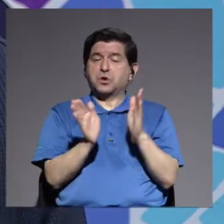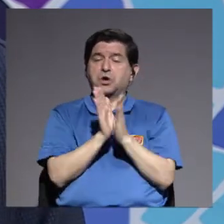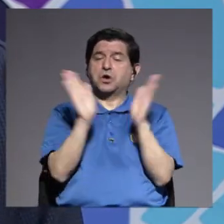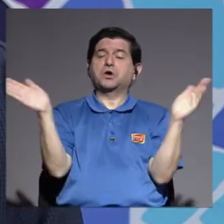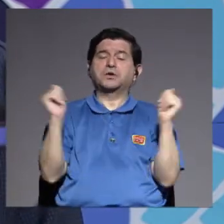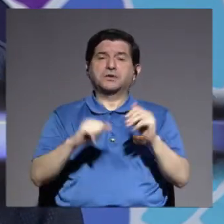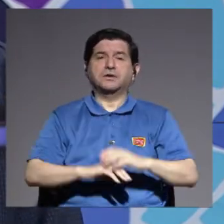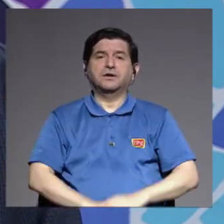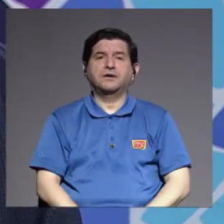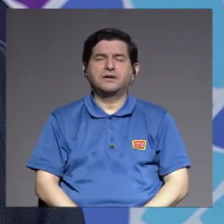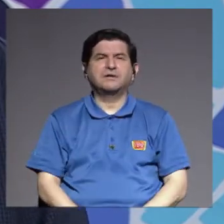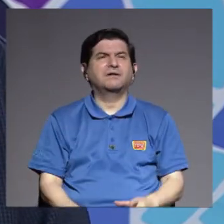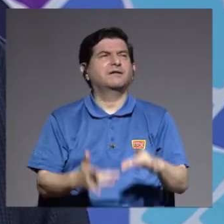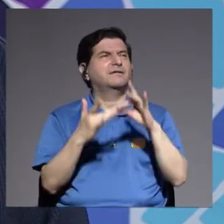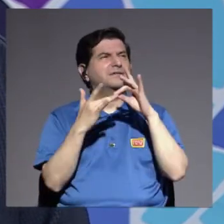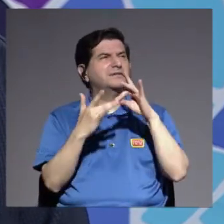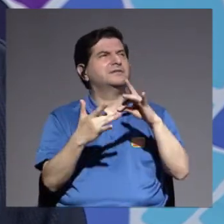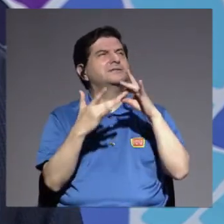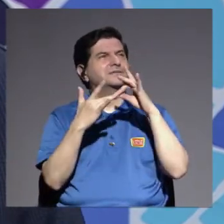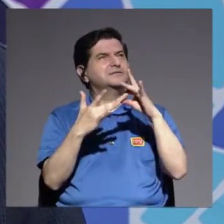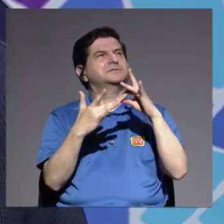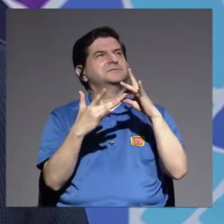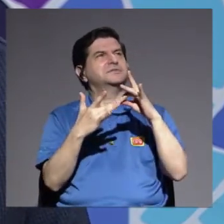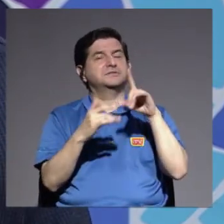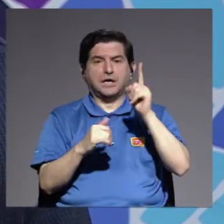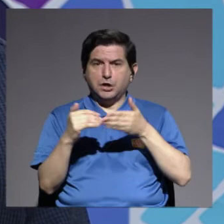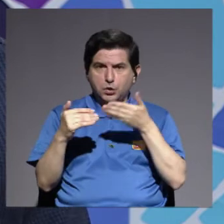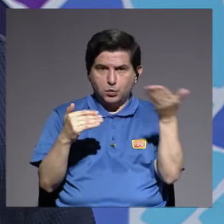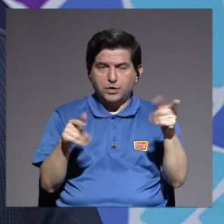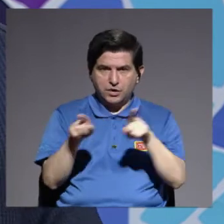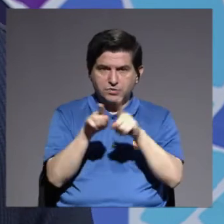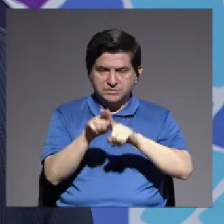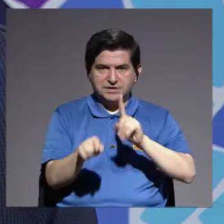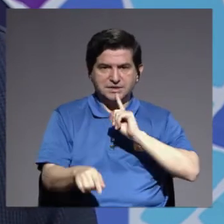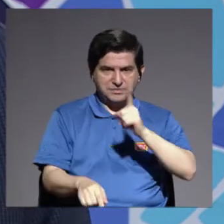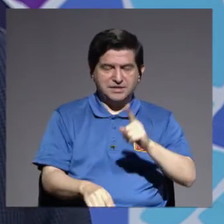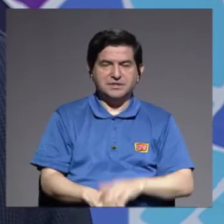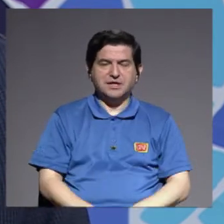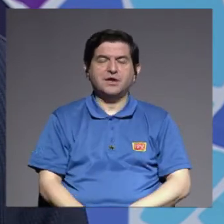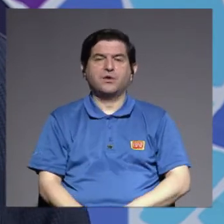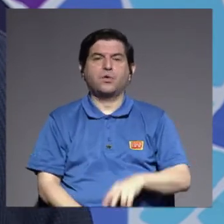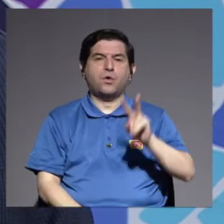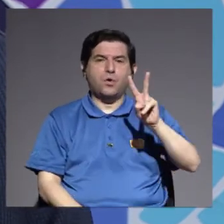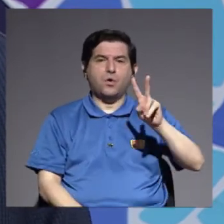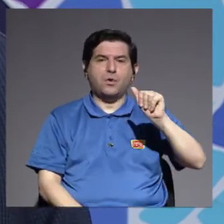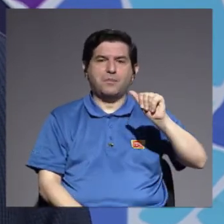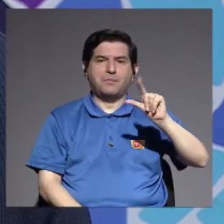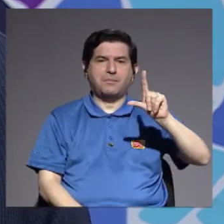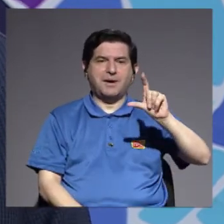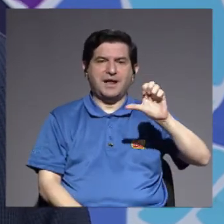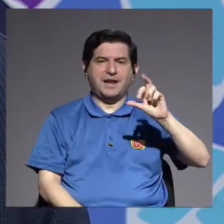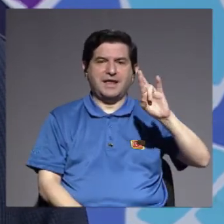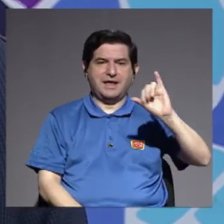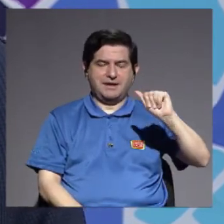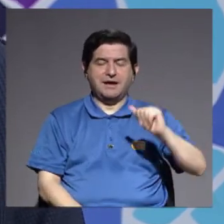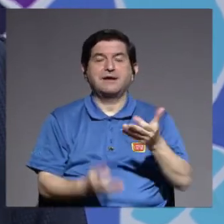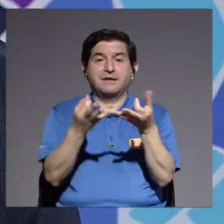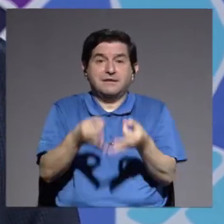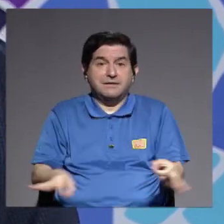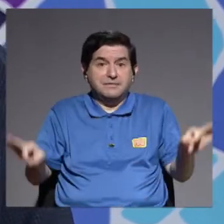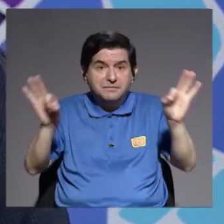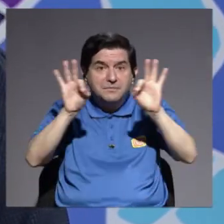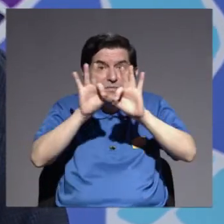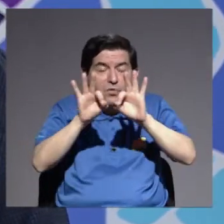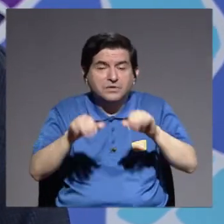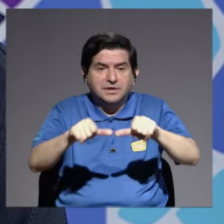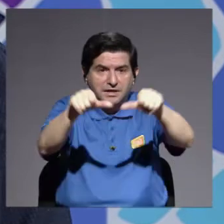generales, particularmente, y una cosa que también señalaba Valeria ahora al final, es la importancia, especialmente